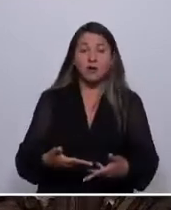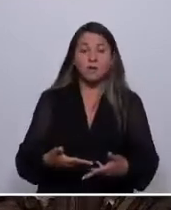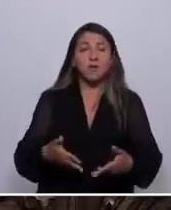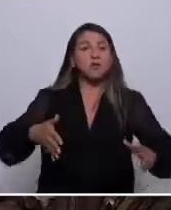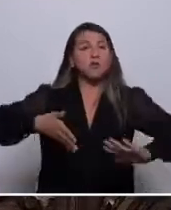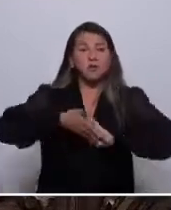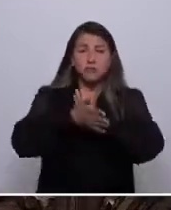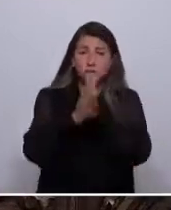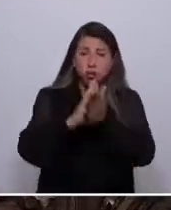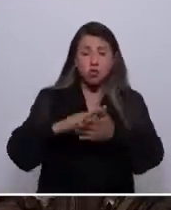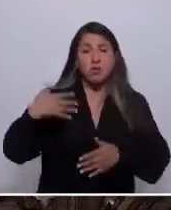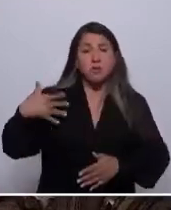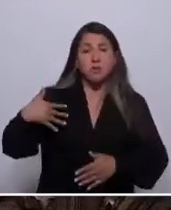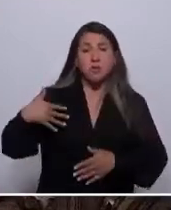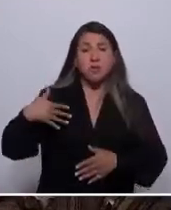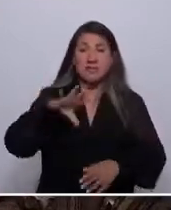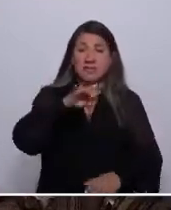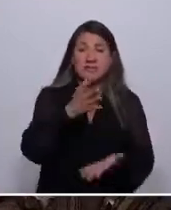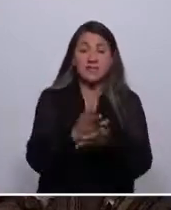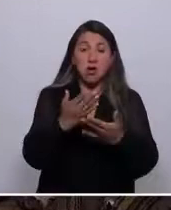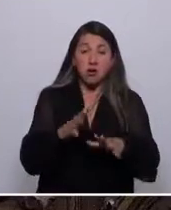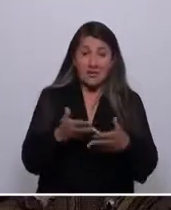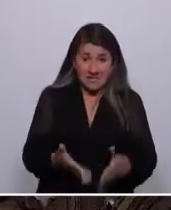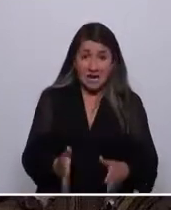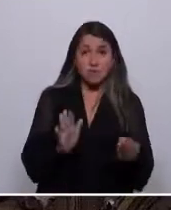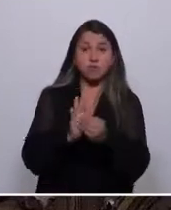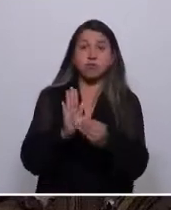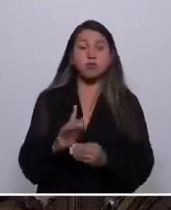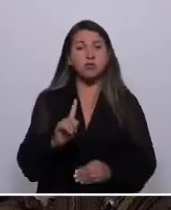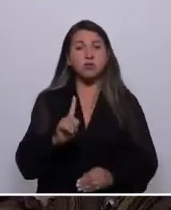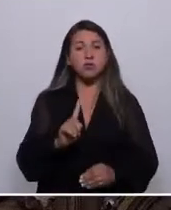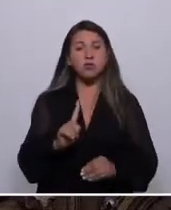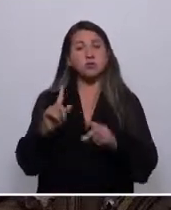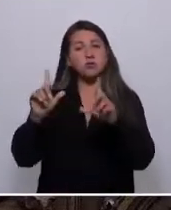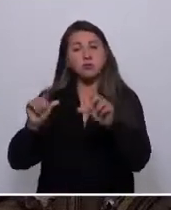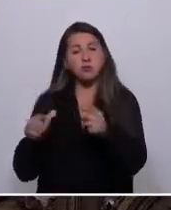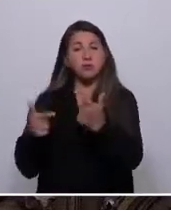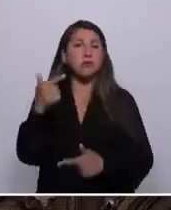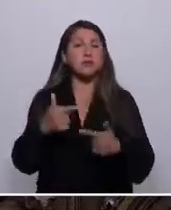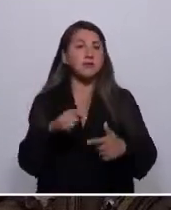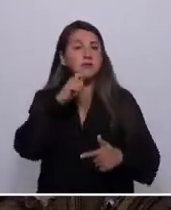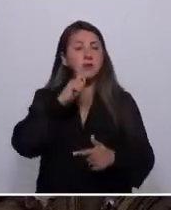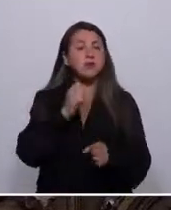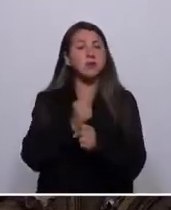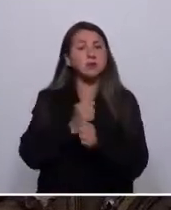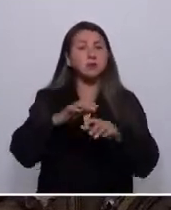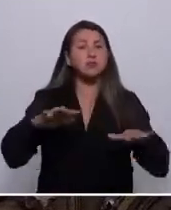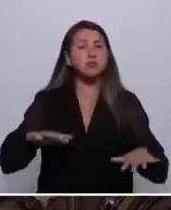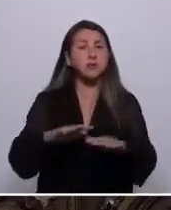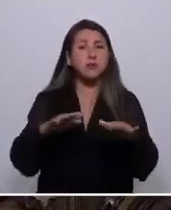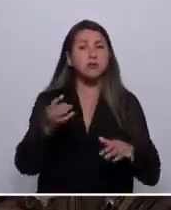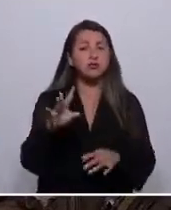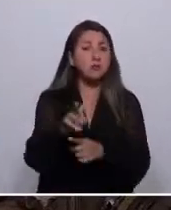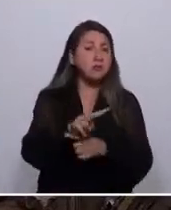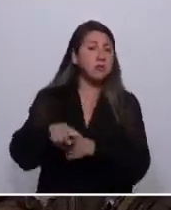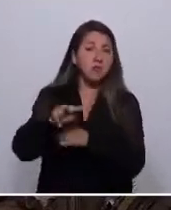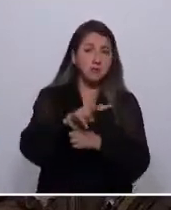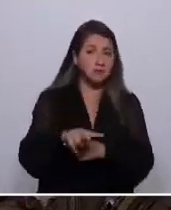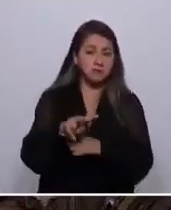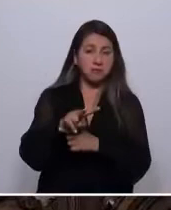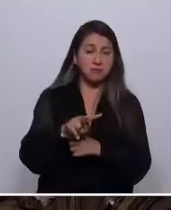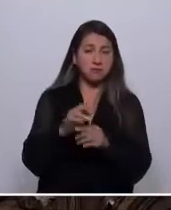lo que es importante decidido. Eso reduciría a la política a una actividad puramente administrativa,